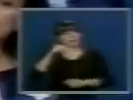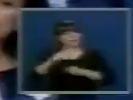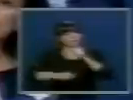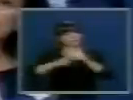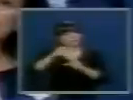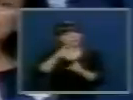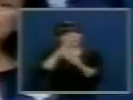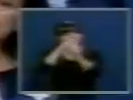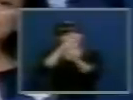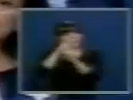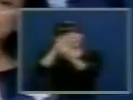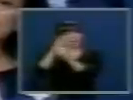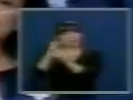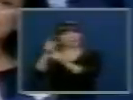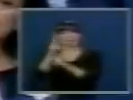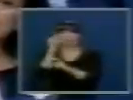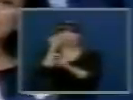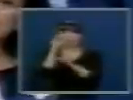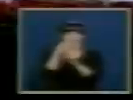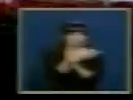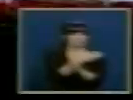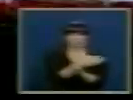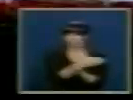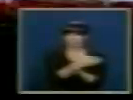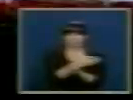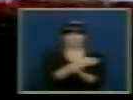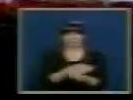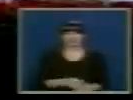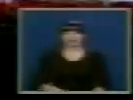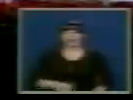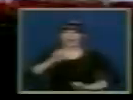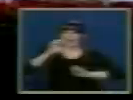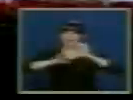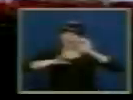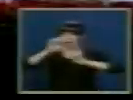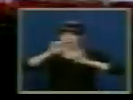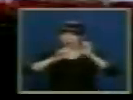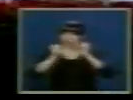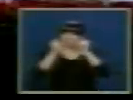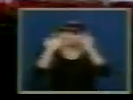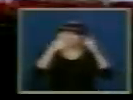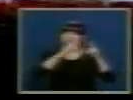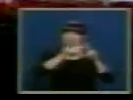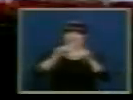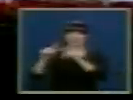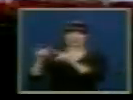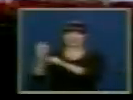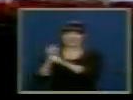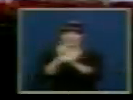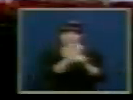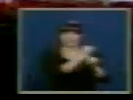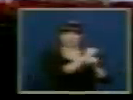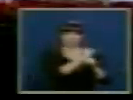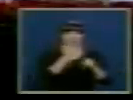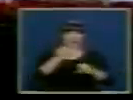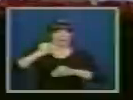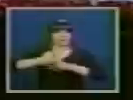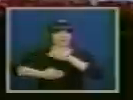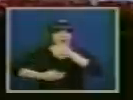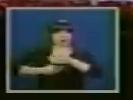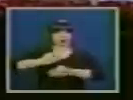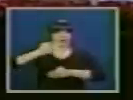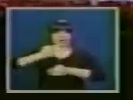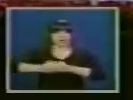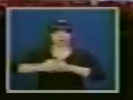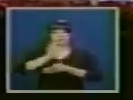metas sin distracciones. La evaluación de muchas instituciones está en proceso y